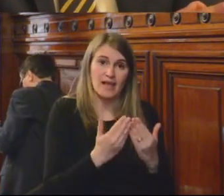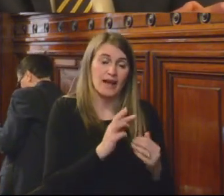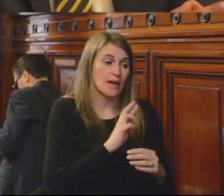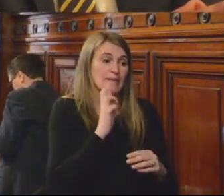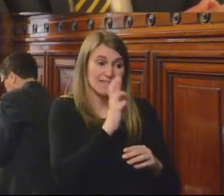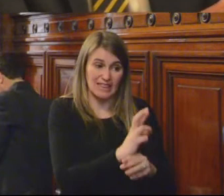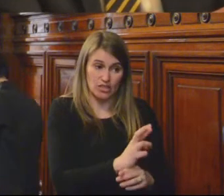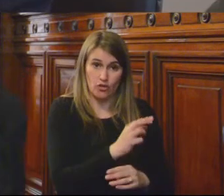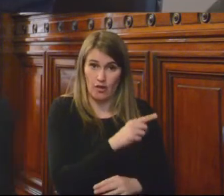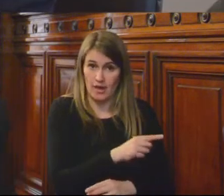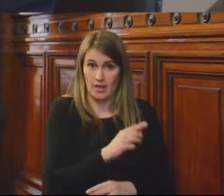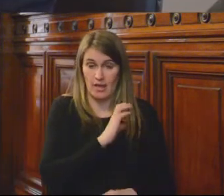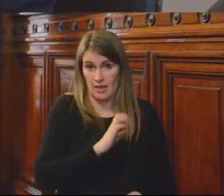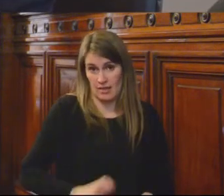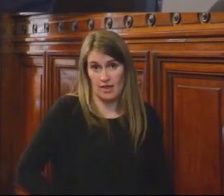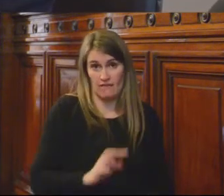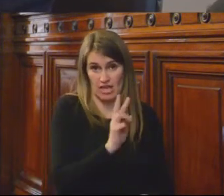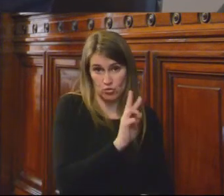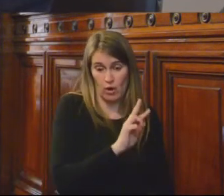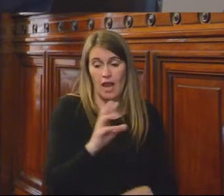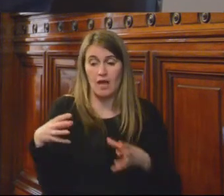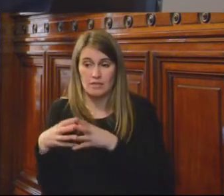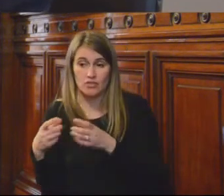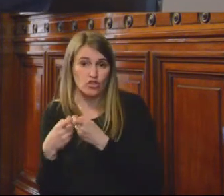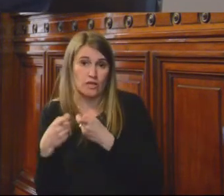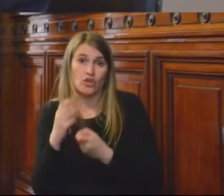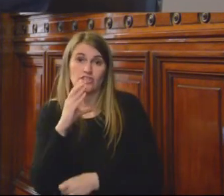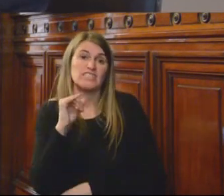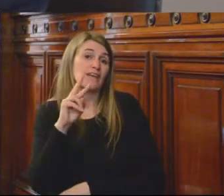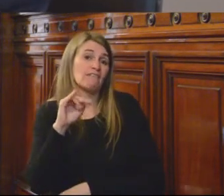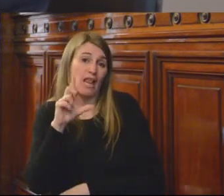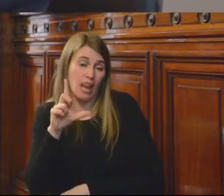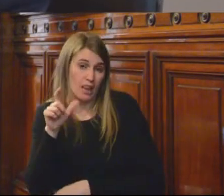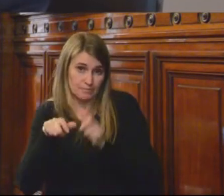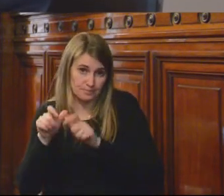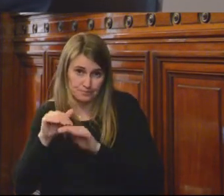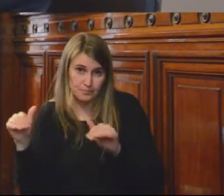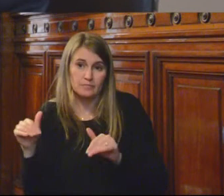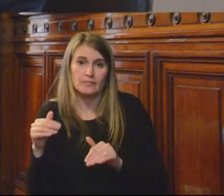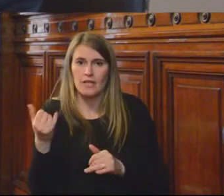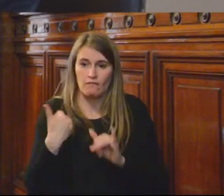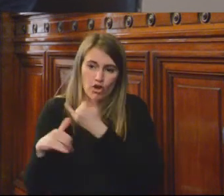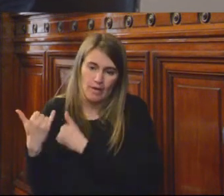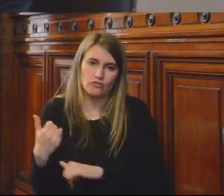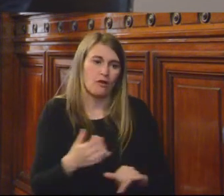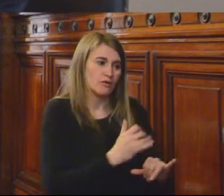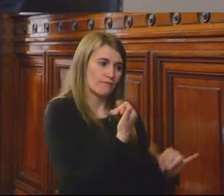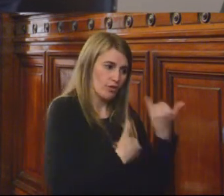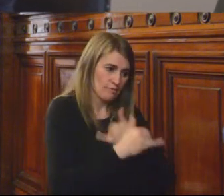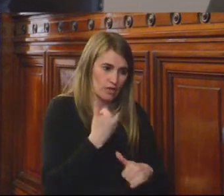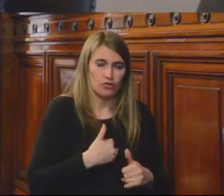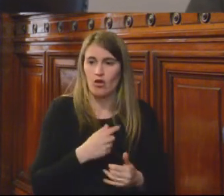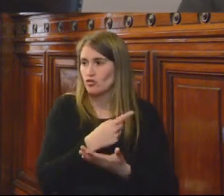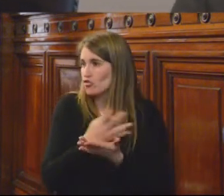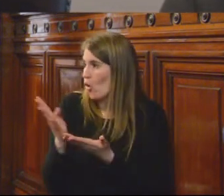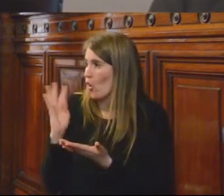representaciones del Estado de Venezuela y de la sociedad civil por su participación aquí, por la valiosa información que nos han proporcionado, a todos ustedes por la